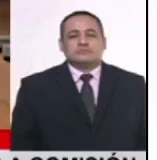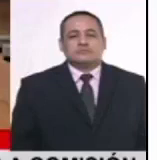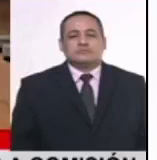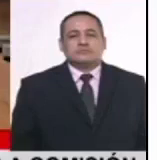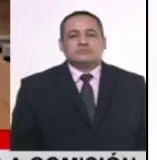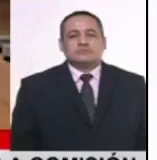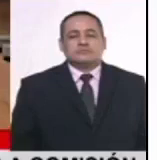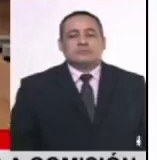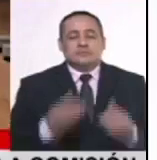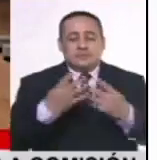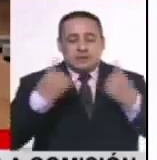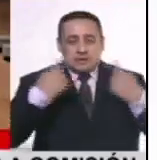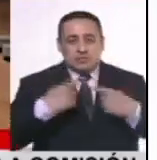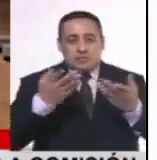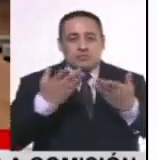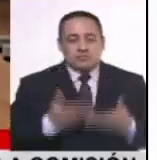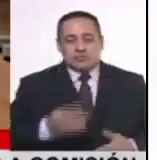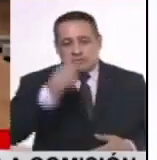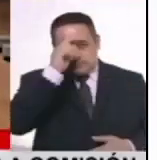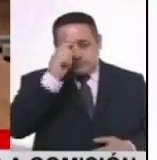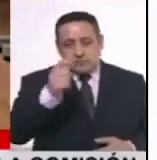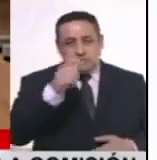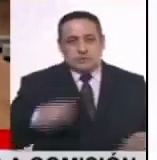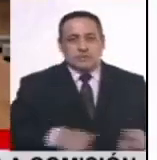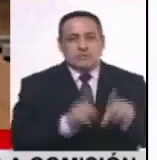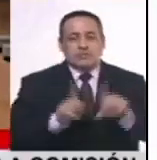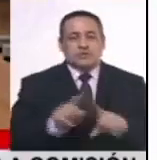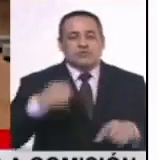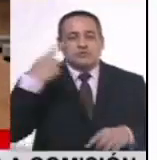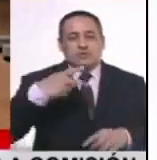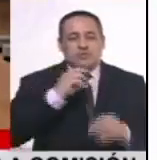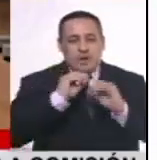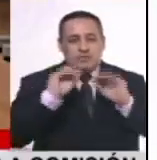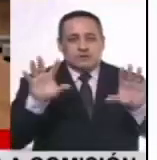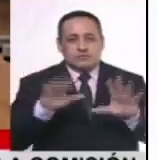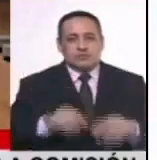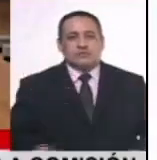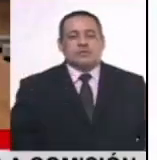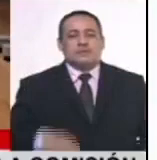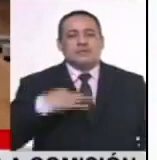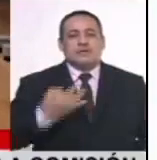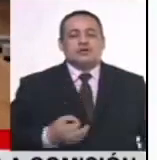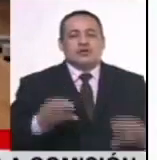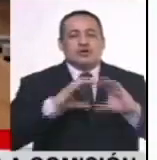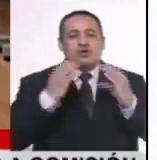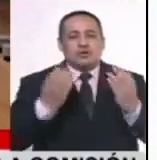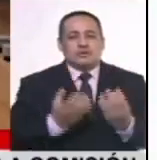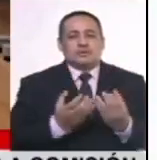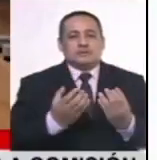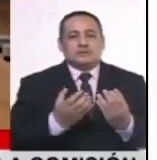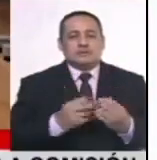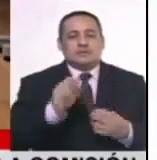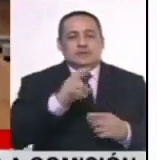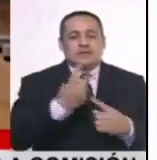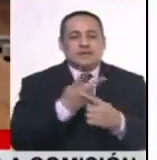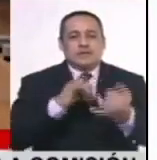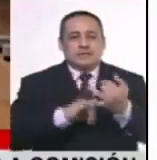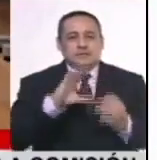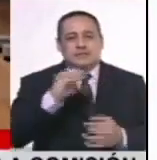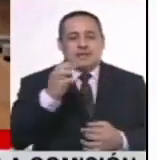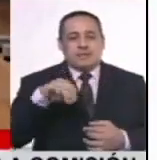Señor congresista coordinador, con su venia voy a realizar un segundo llamado. Señores congresistas, Reyes